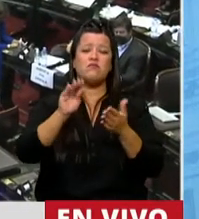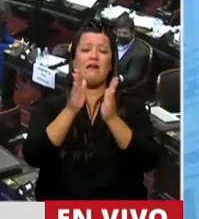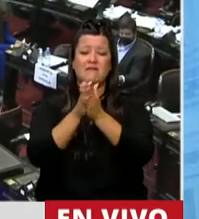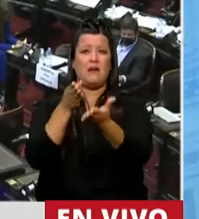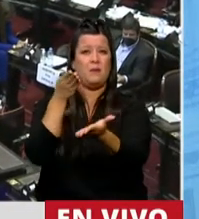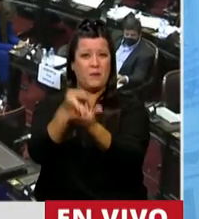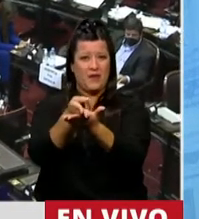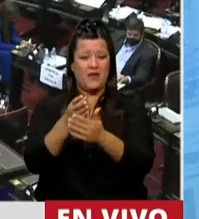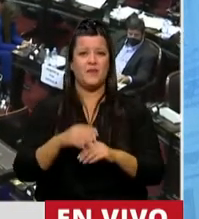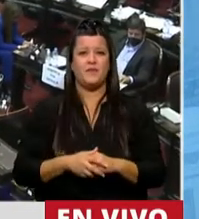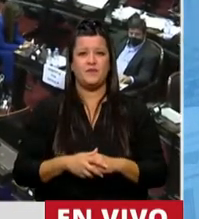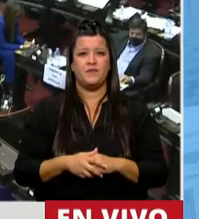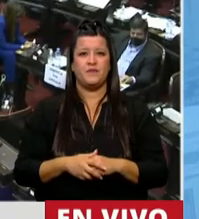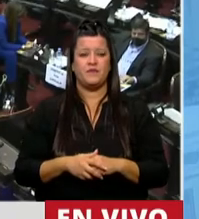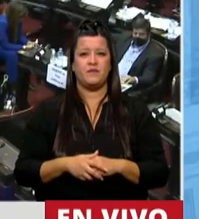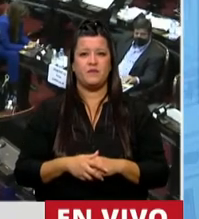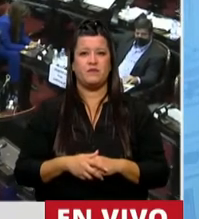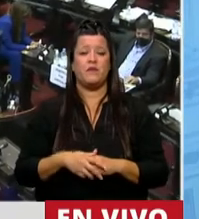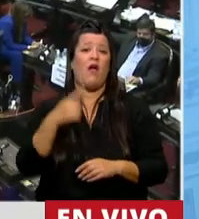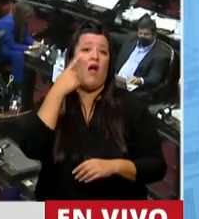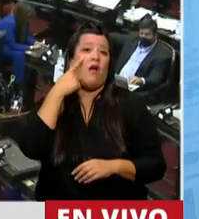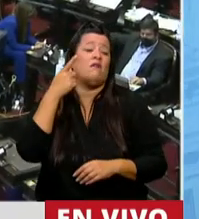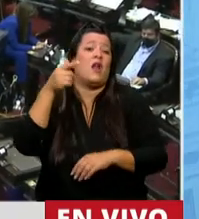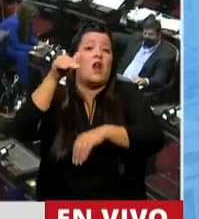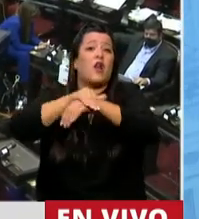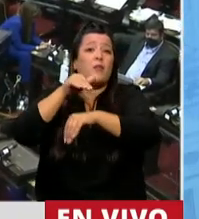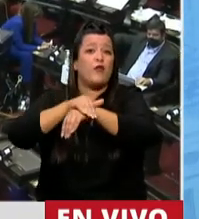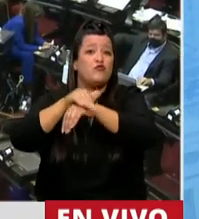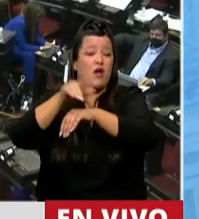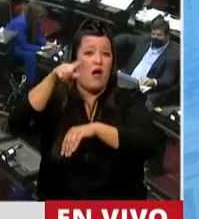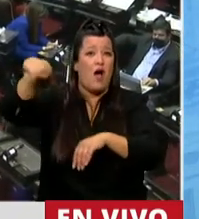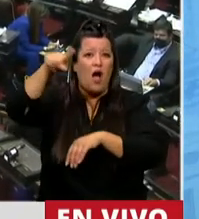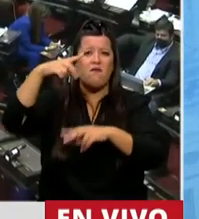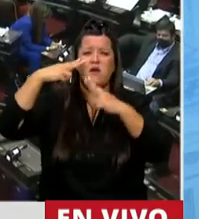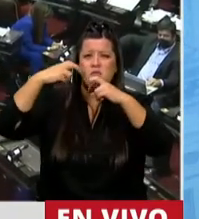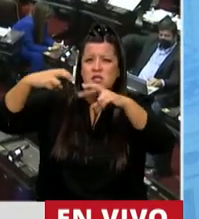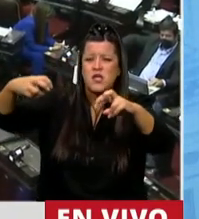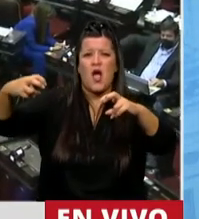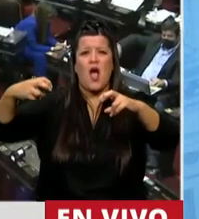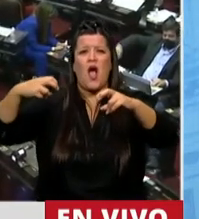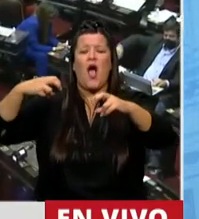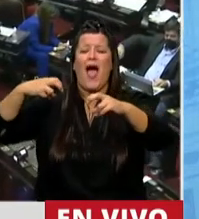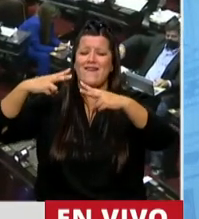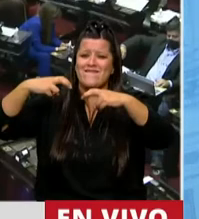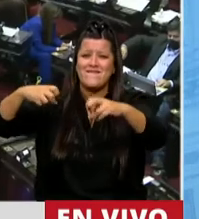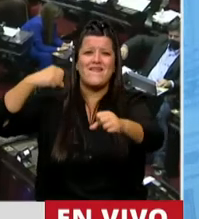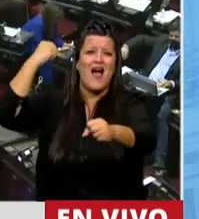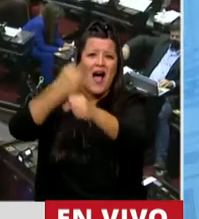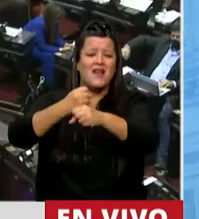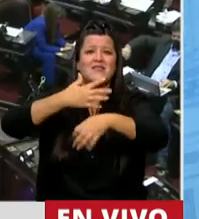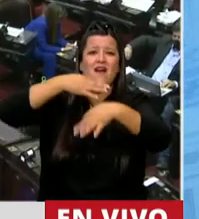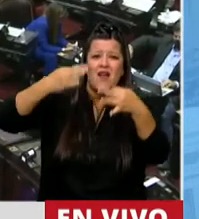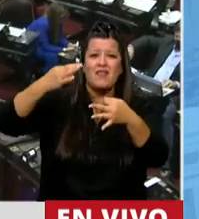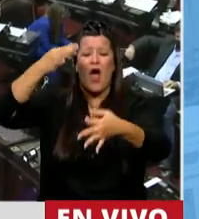o quienes tienen en sus manos la posibilidad de investigar hasta llegar a la verdad y a la justicia,